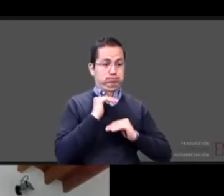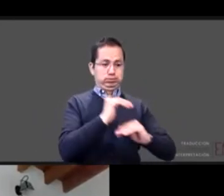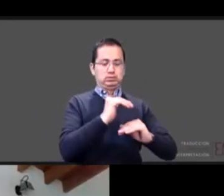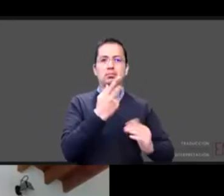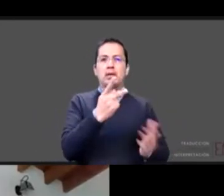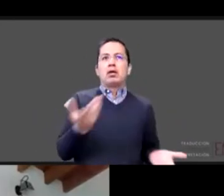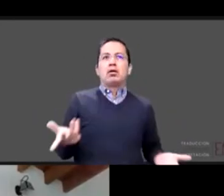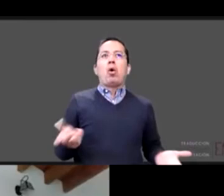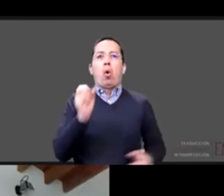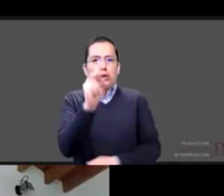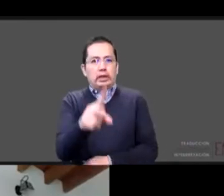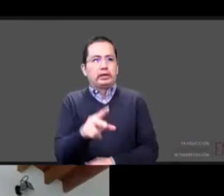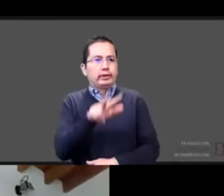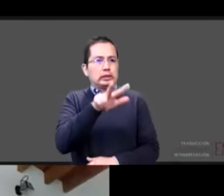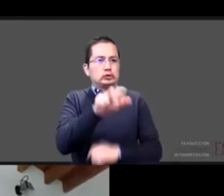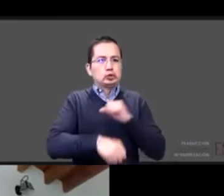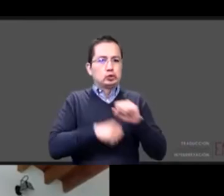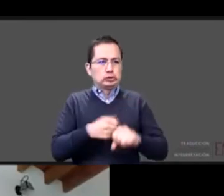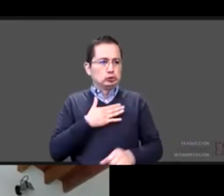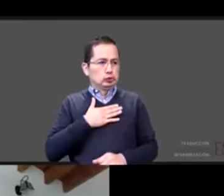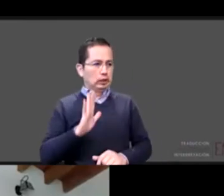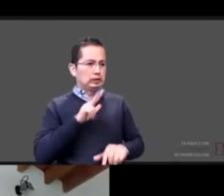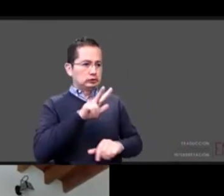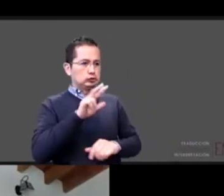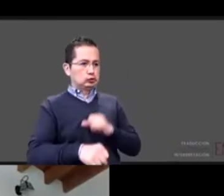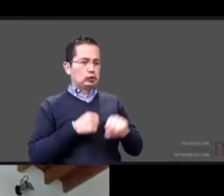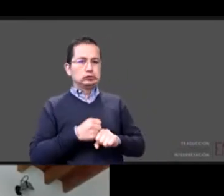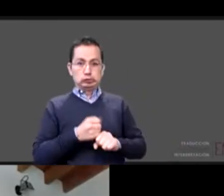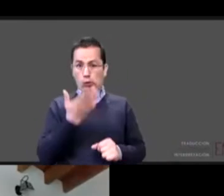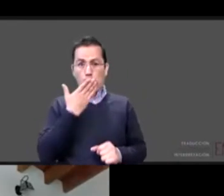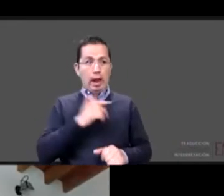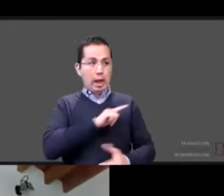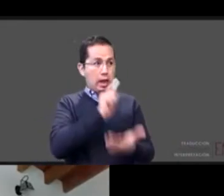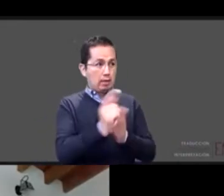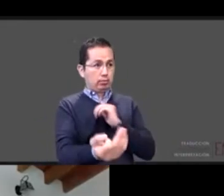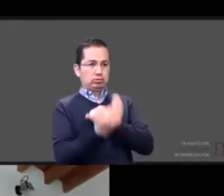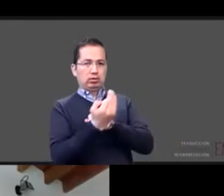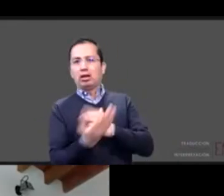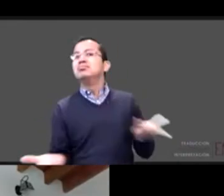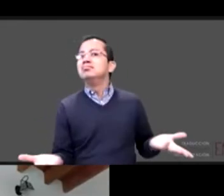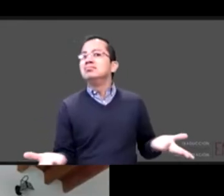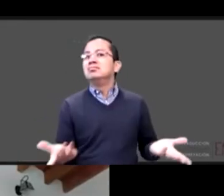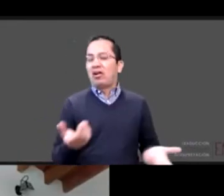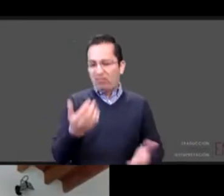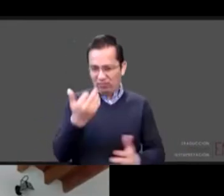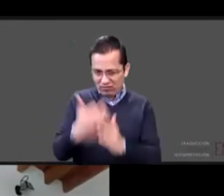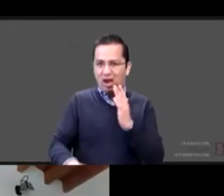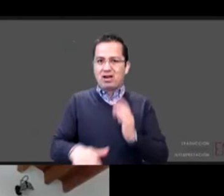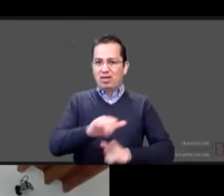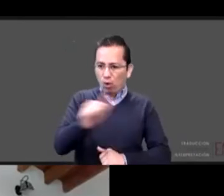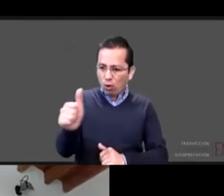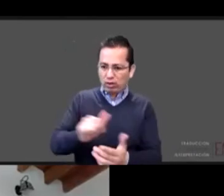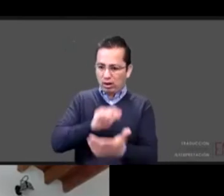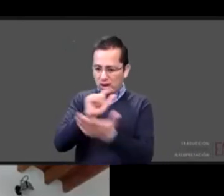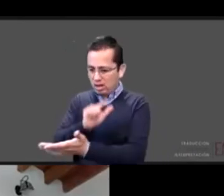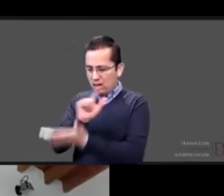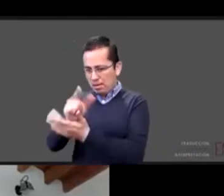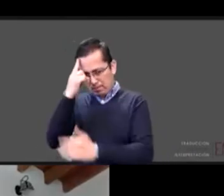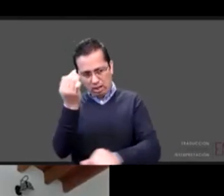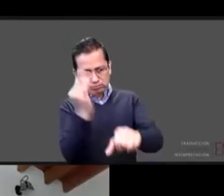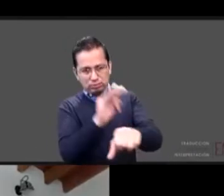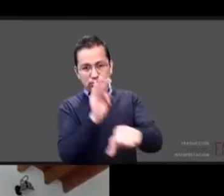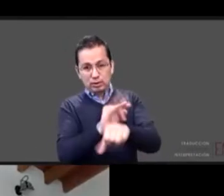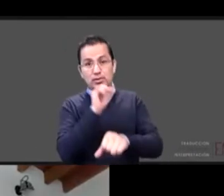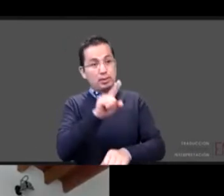ley después de los 18, bueno, pues hay una serie de situaciones que hay que ir viendo y también hay, como queremos mostrar y compartir con